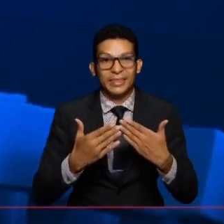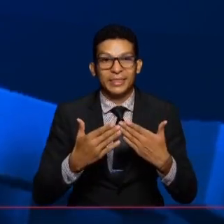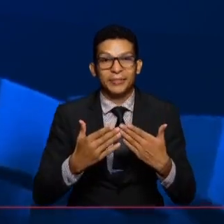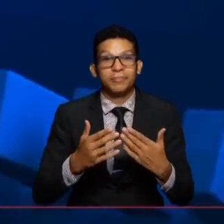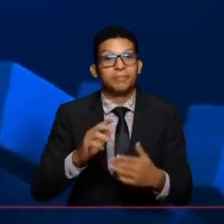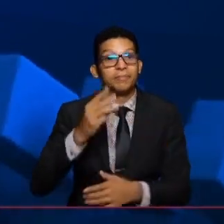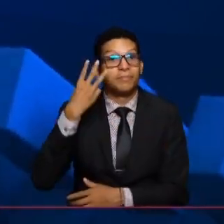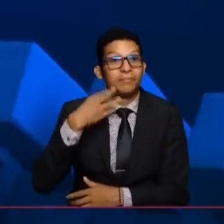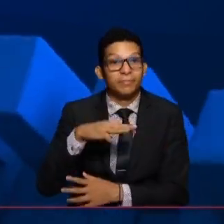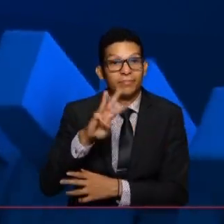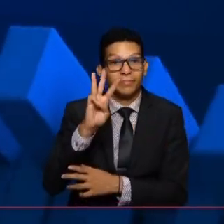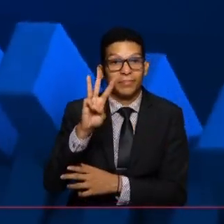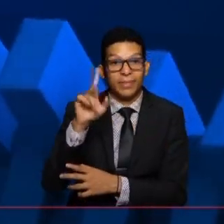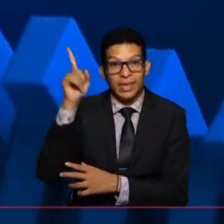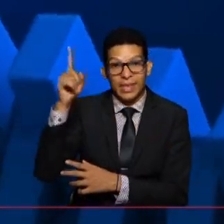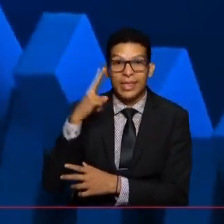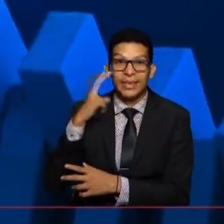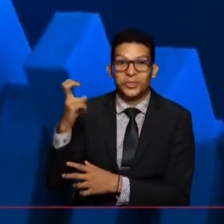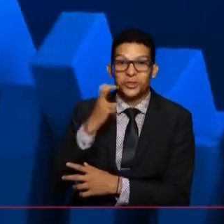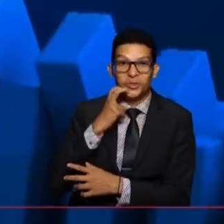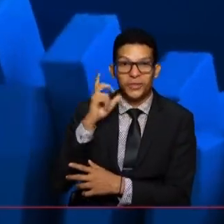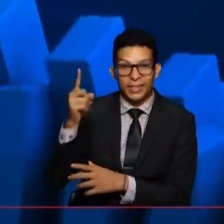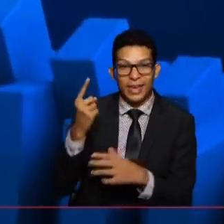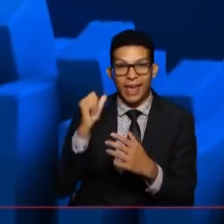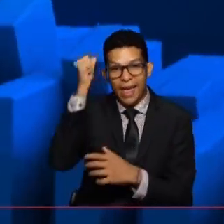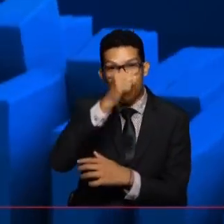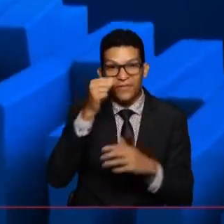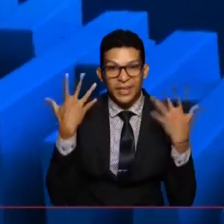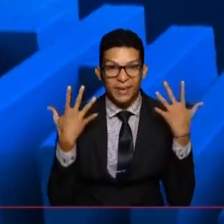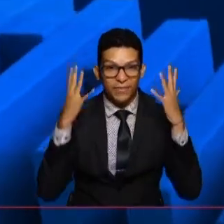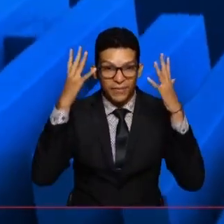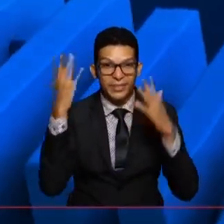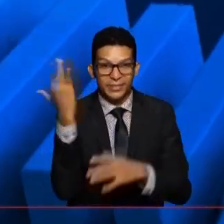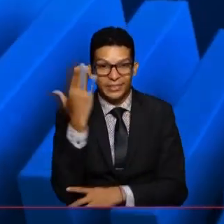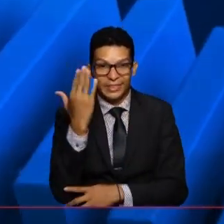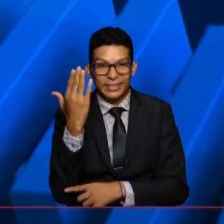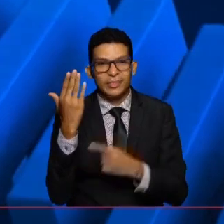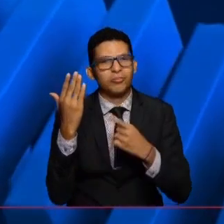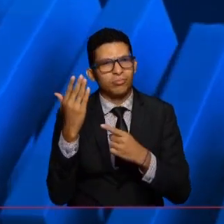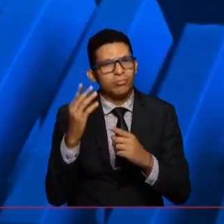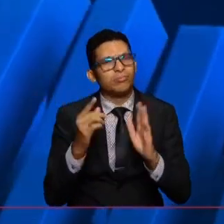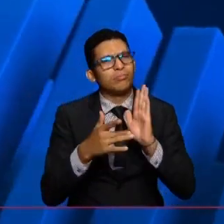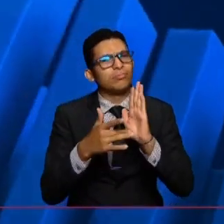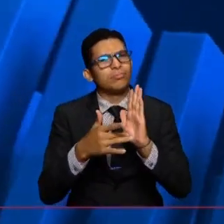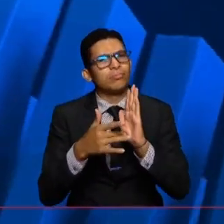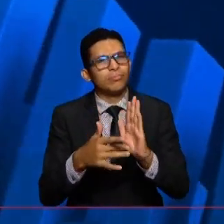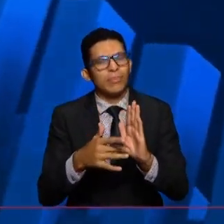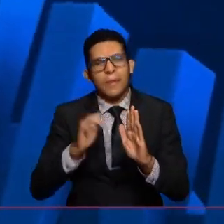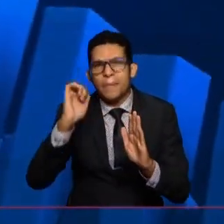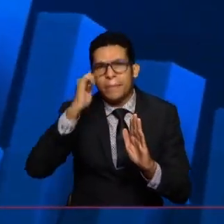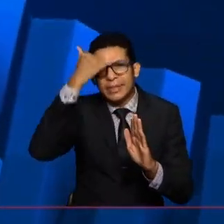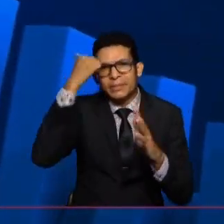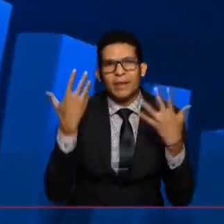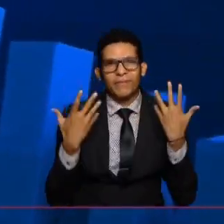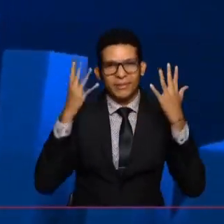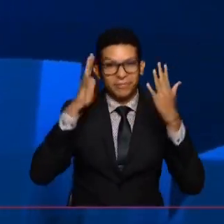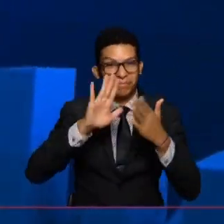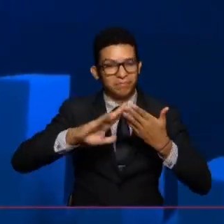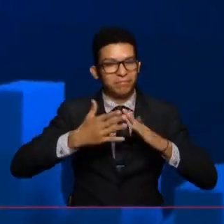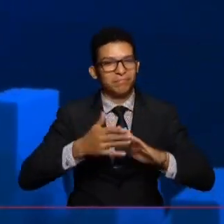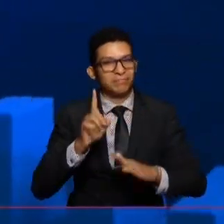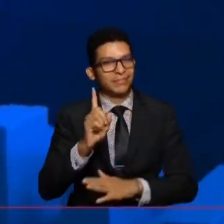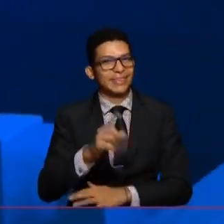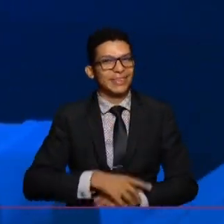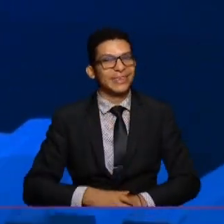Y en su tercer día, el Keep the Africa Film muestra en uno de los cortometrajes participantes un viaje por las principales fiestas de esta población, las de San